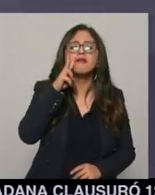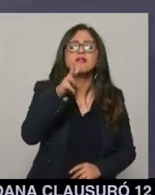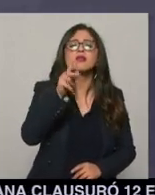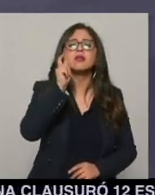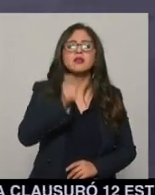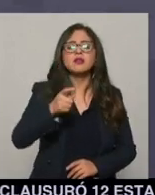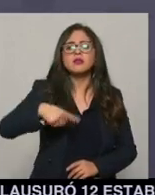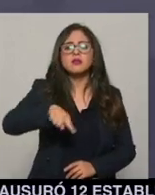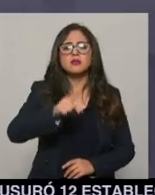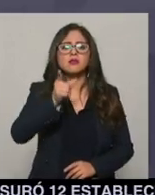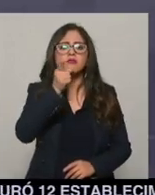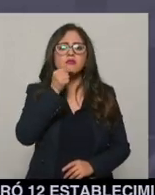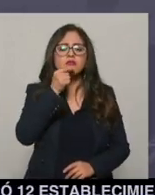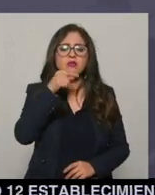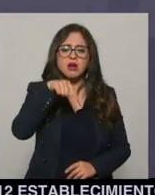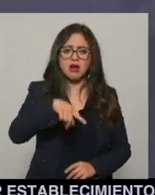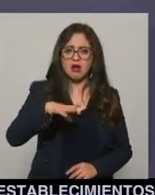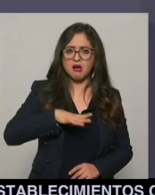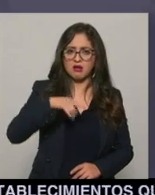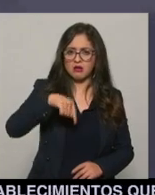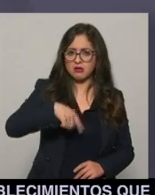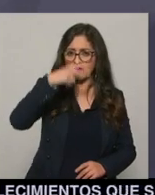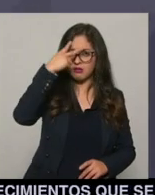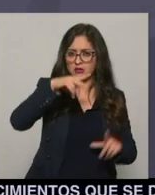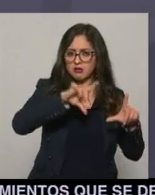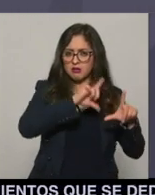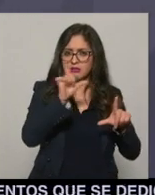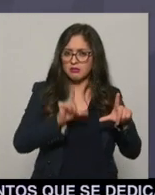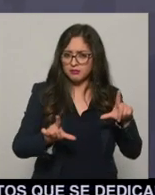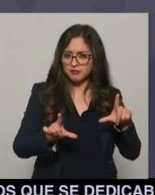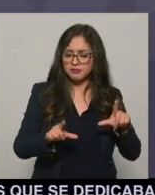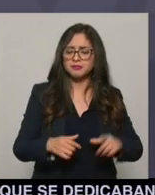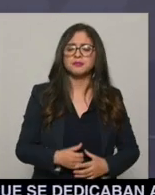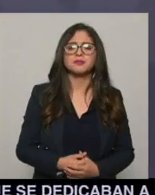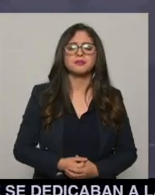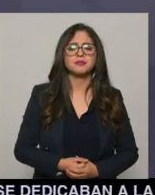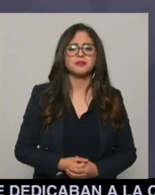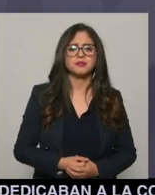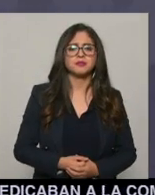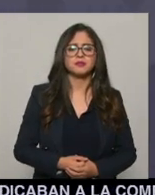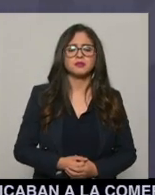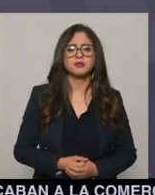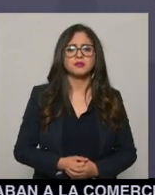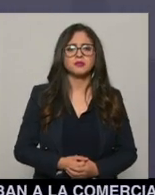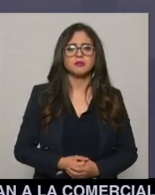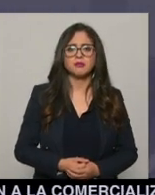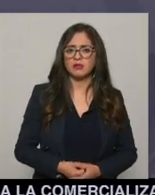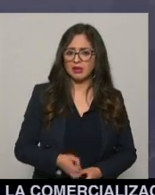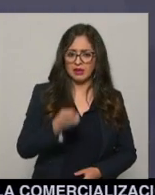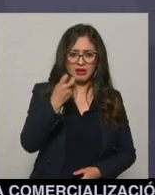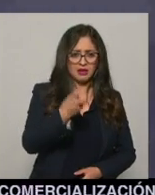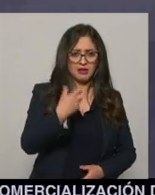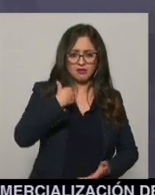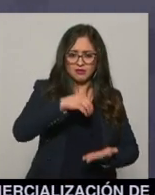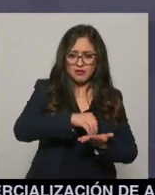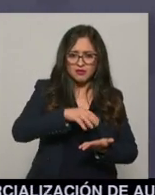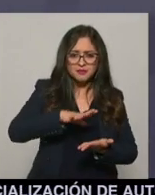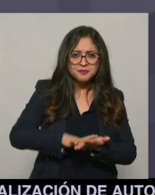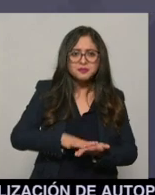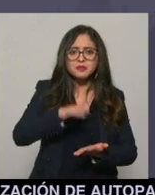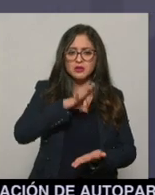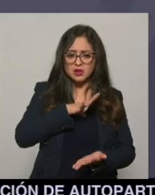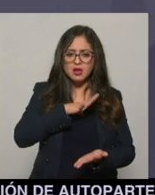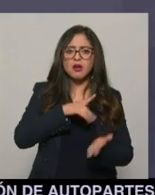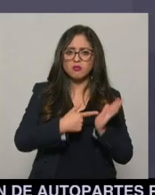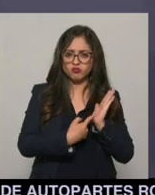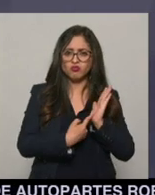judicial de esta república. Y bueno, pues esto está documentado, o sea, no estoy hablando